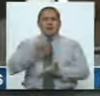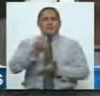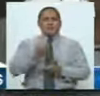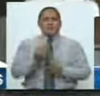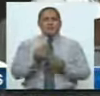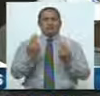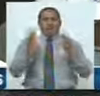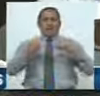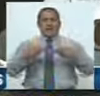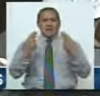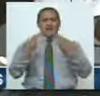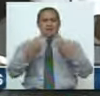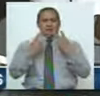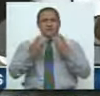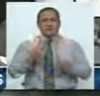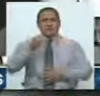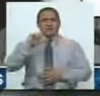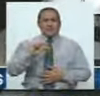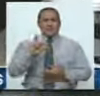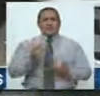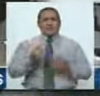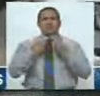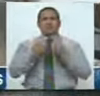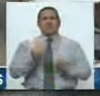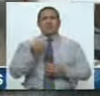demasiado peaje, es el menos el peaje.